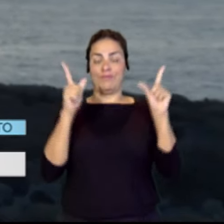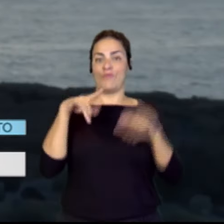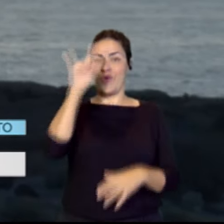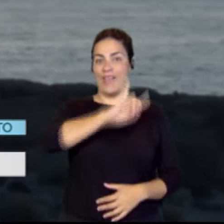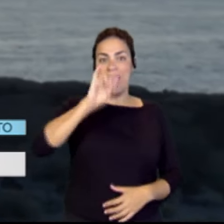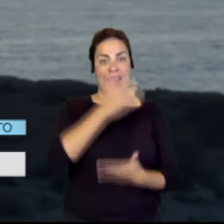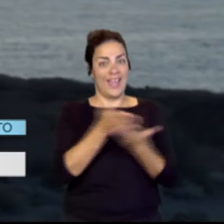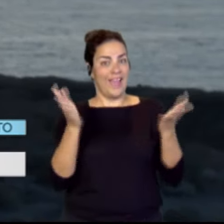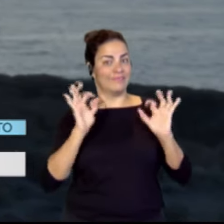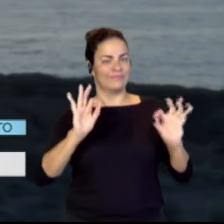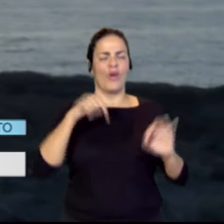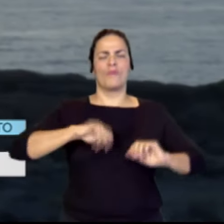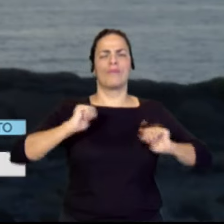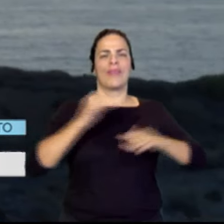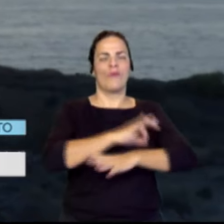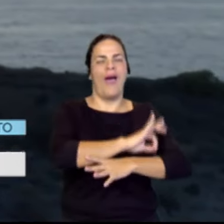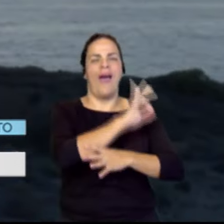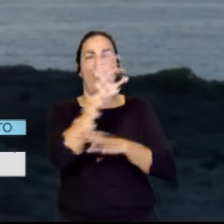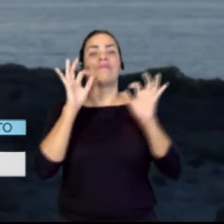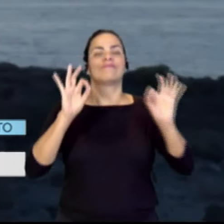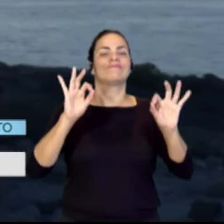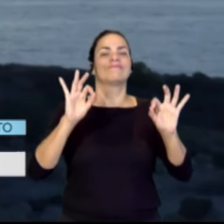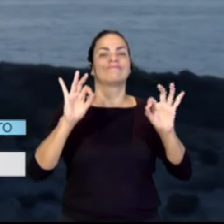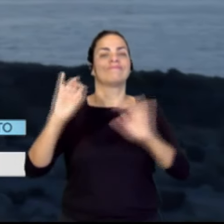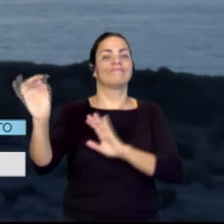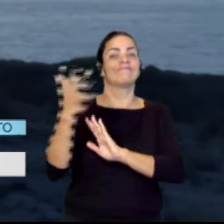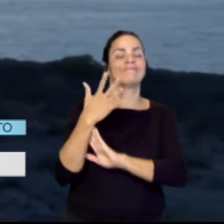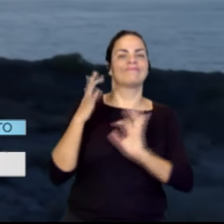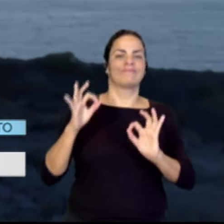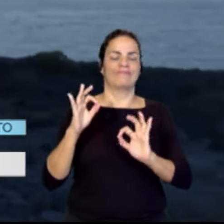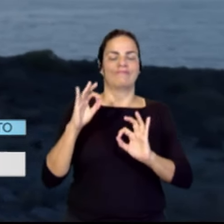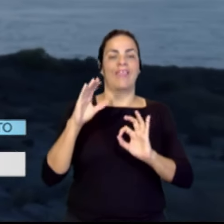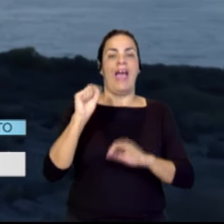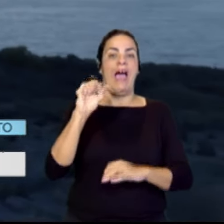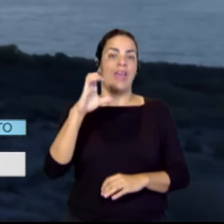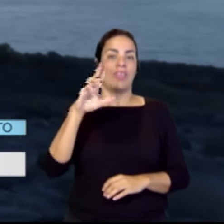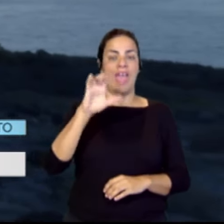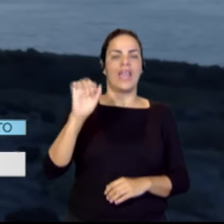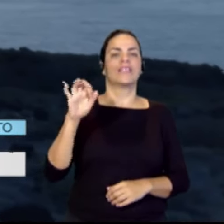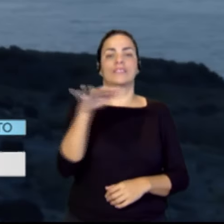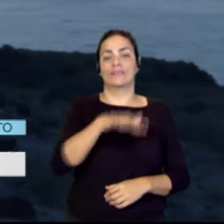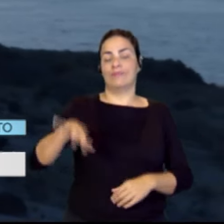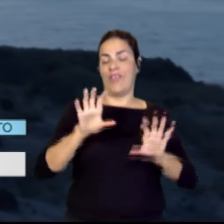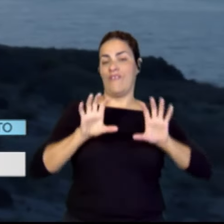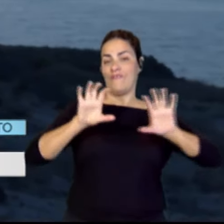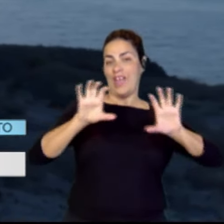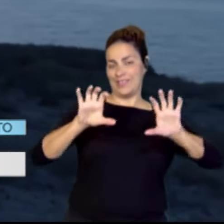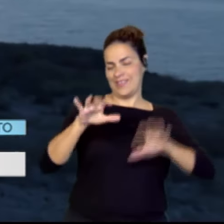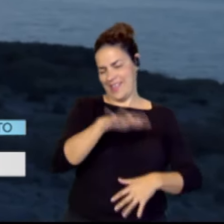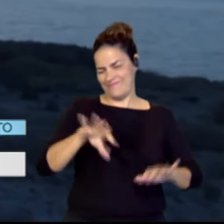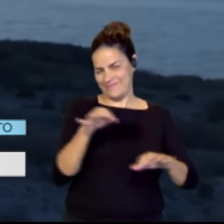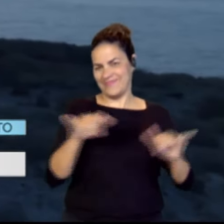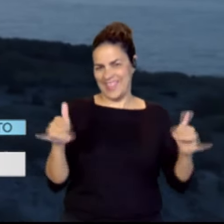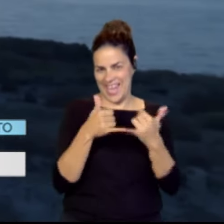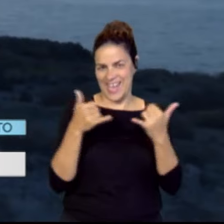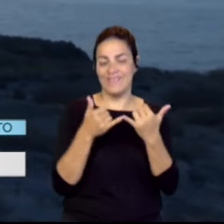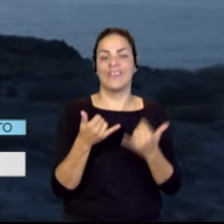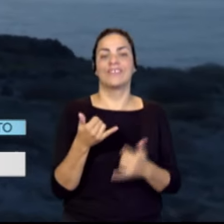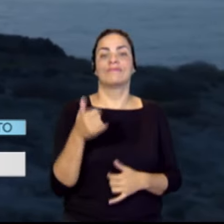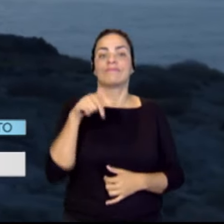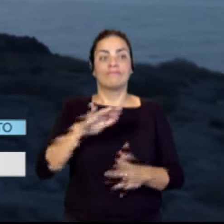comenzamos con este amanecer que nos llega desde las aceras en el municipio de fasnia en la isla de tenerife en una jornada